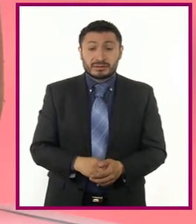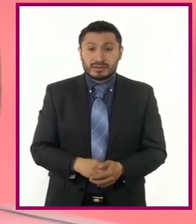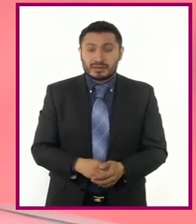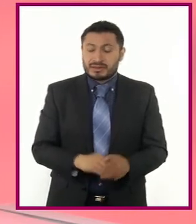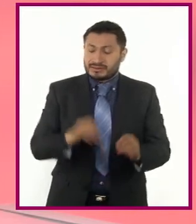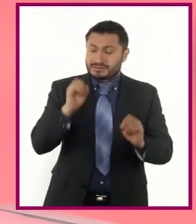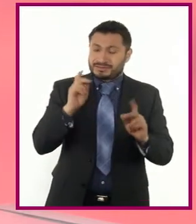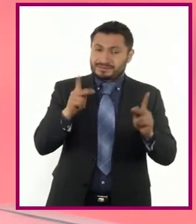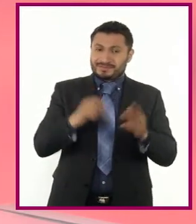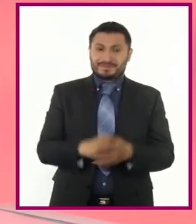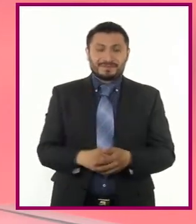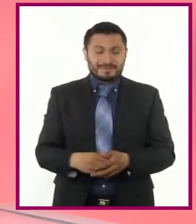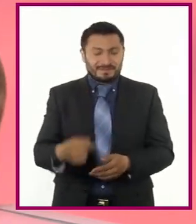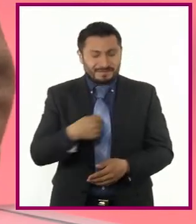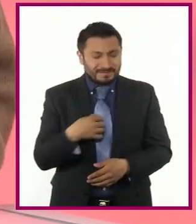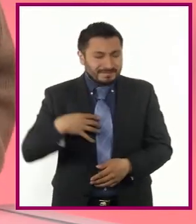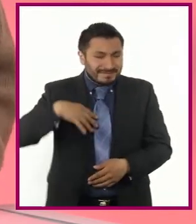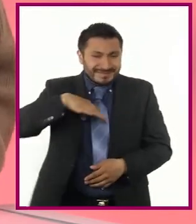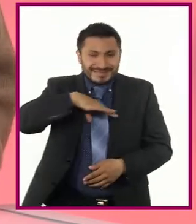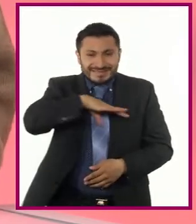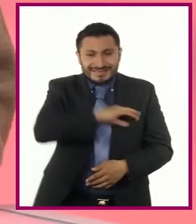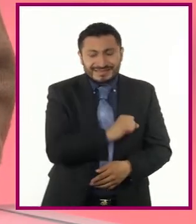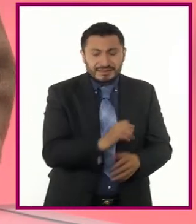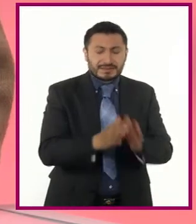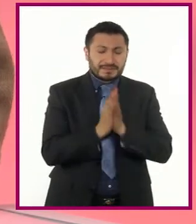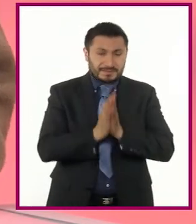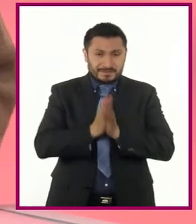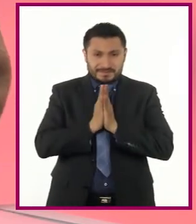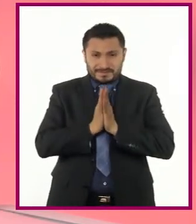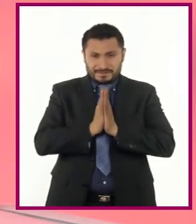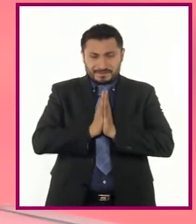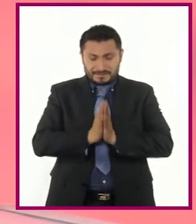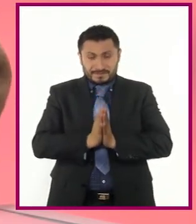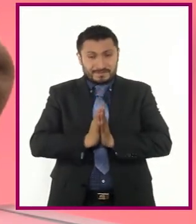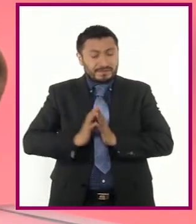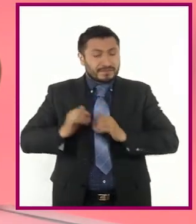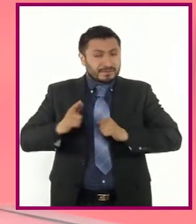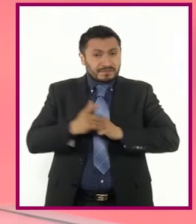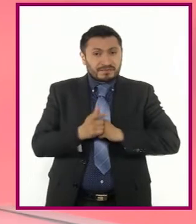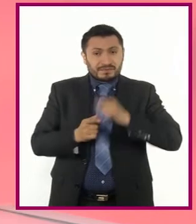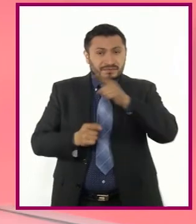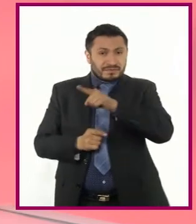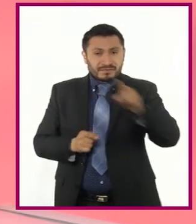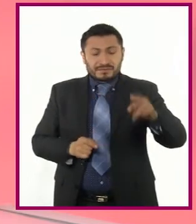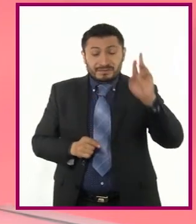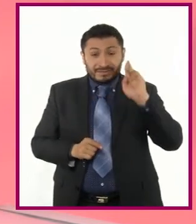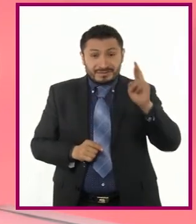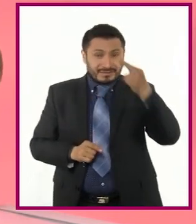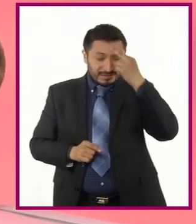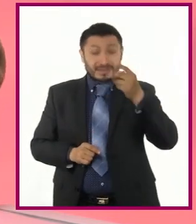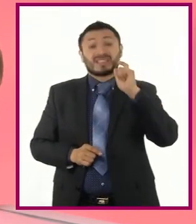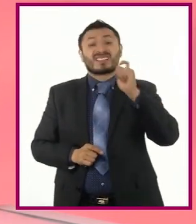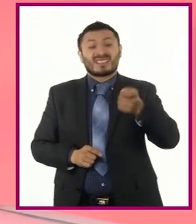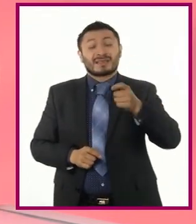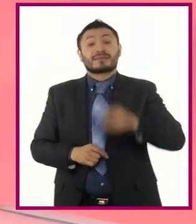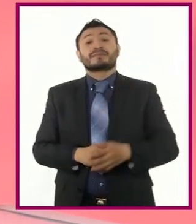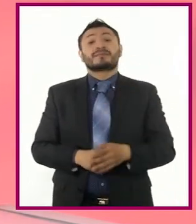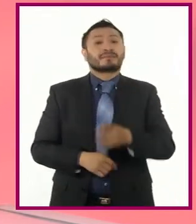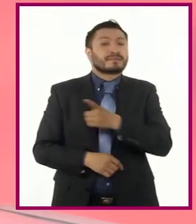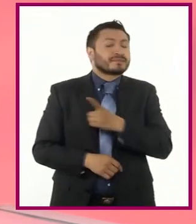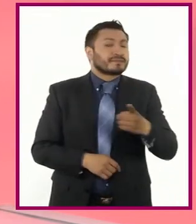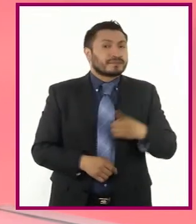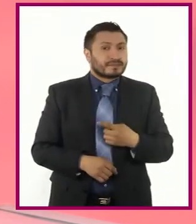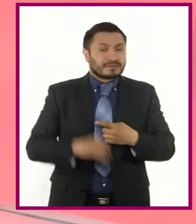Bien, Anel. A mí me encantaría, muchachos, por favor, una de las cosas que deben de tener muy presentes es que deben de